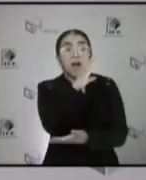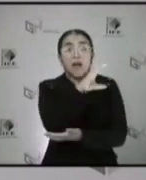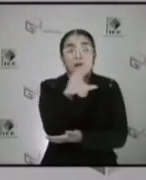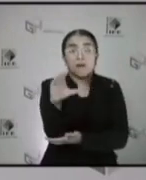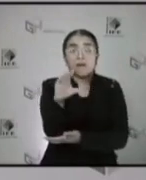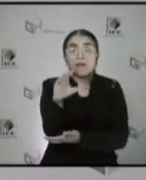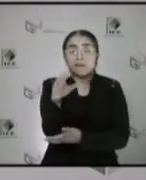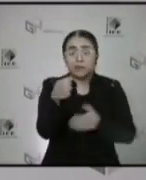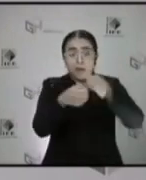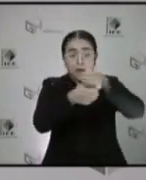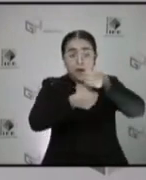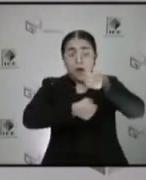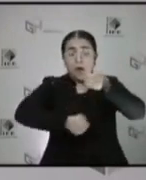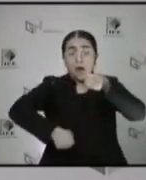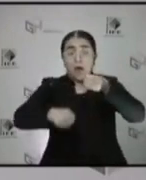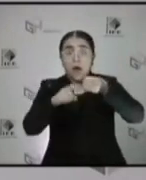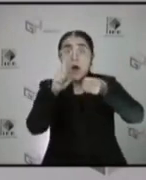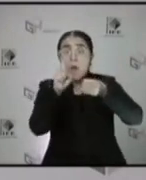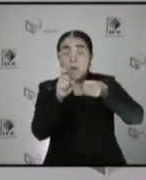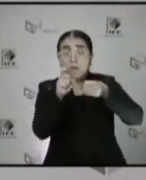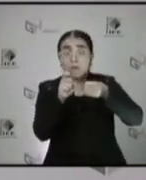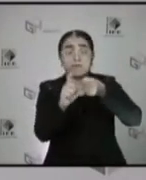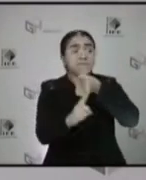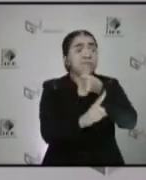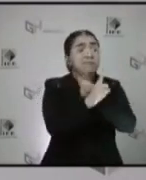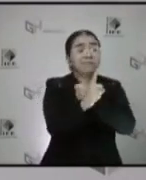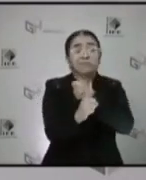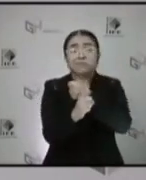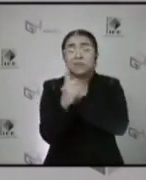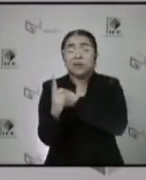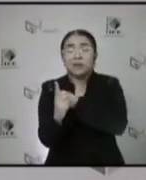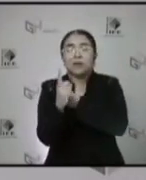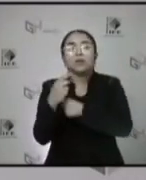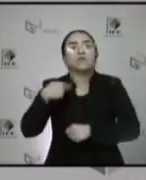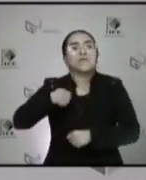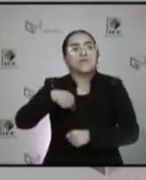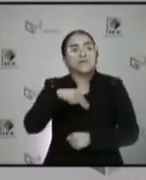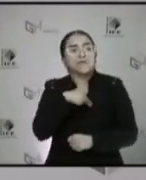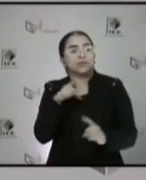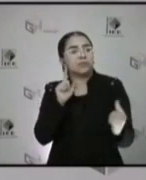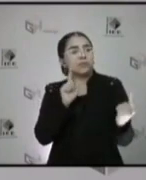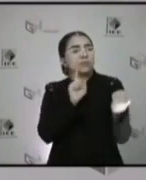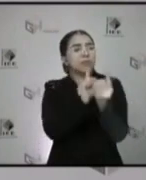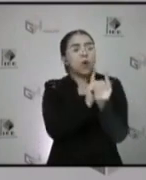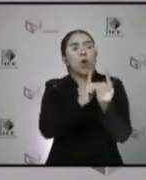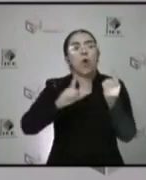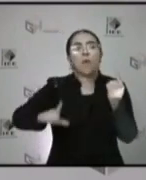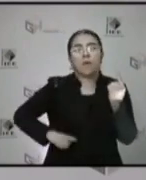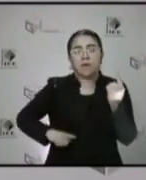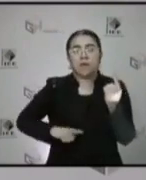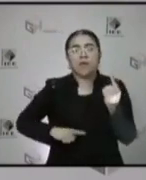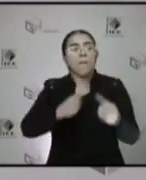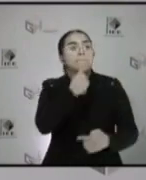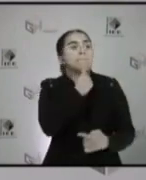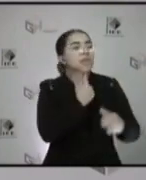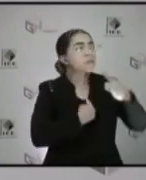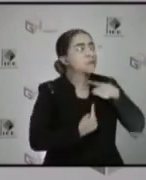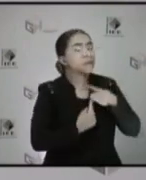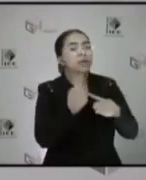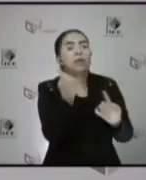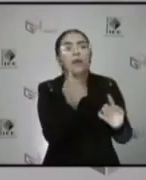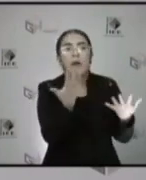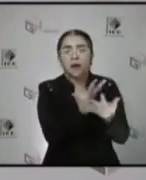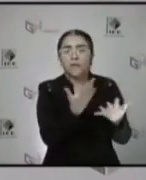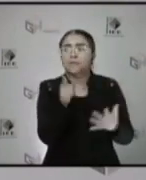su sistema de agua potable. Así vamos a combatirla, una línea directa con la gobernadora, para que me digan lo que mis